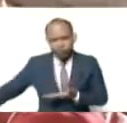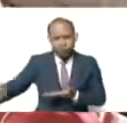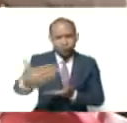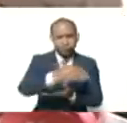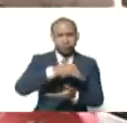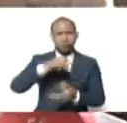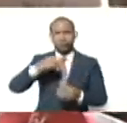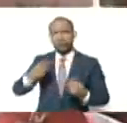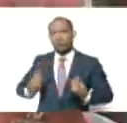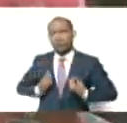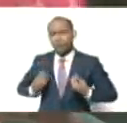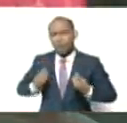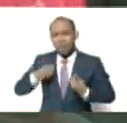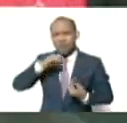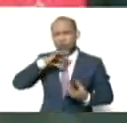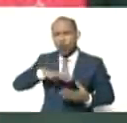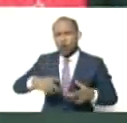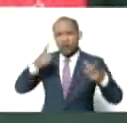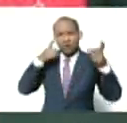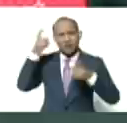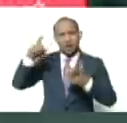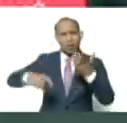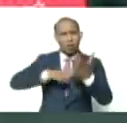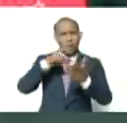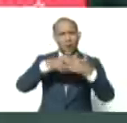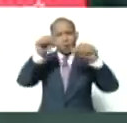episodios, de todas sus etapas.